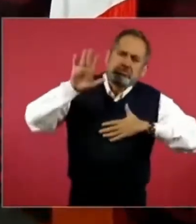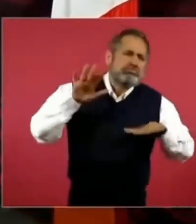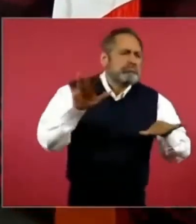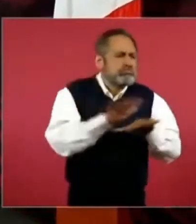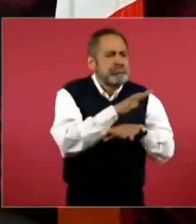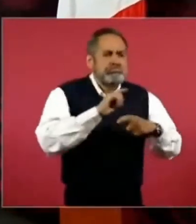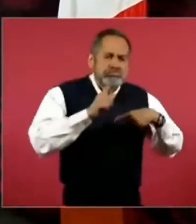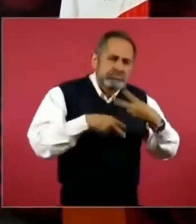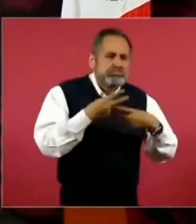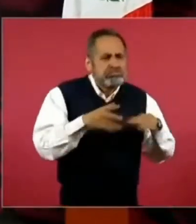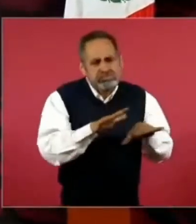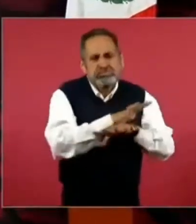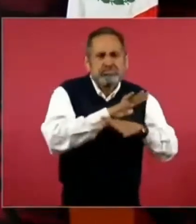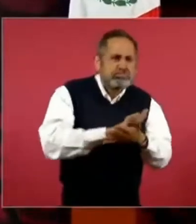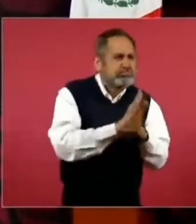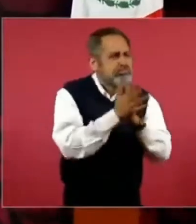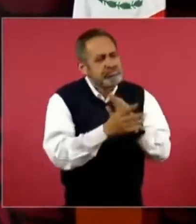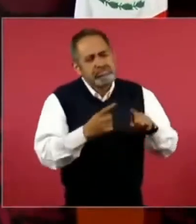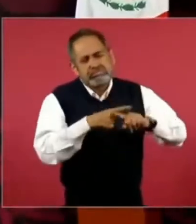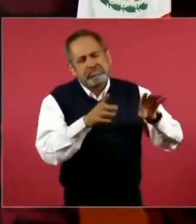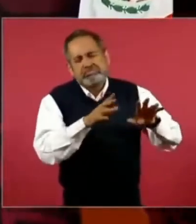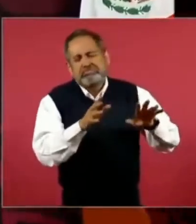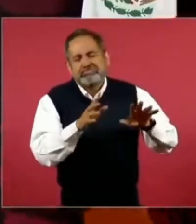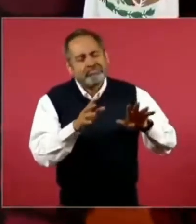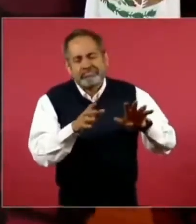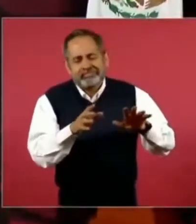usaron y la desgastaron.